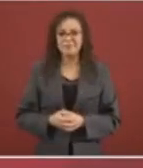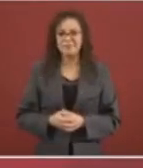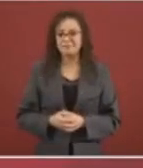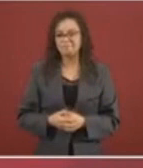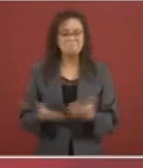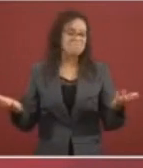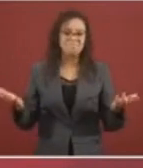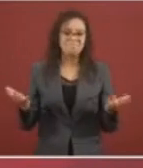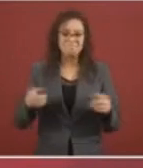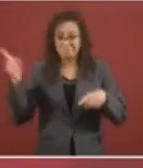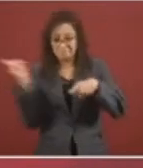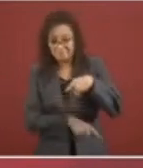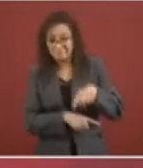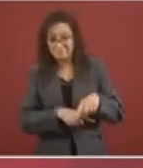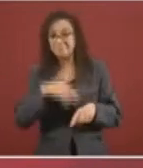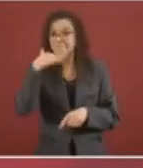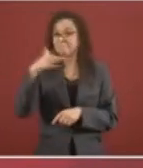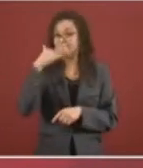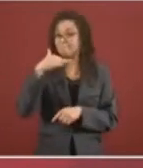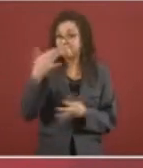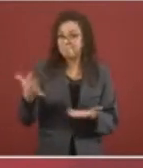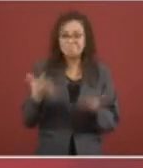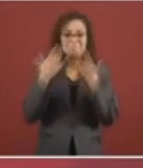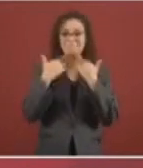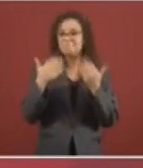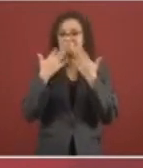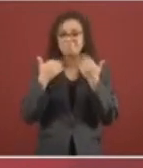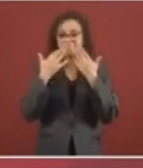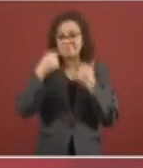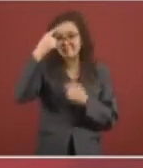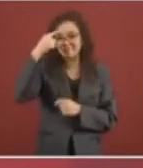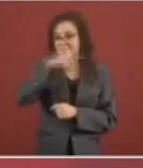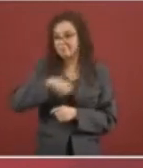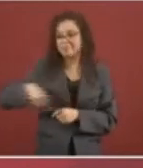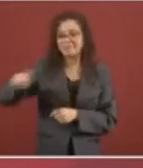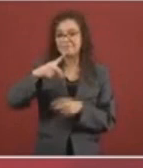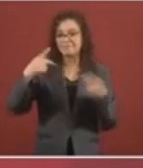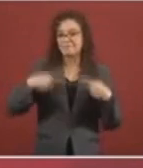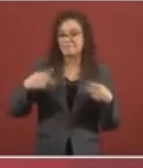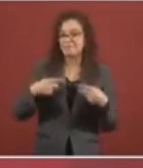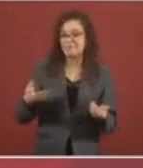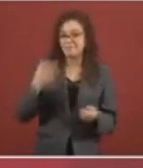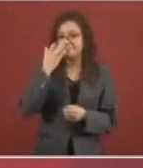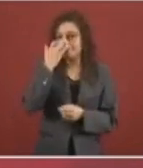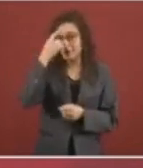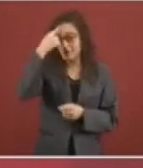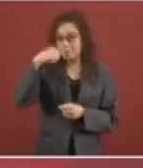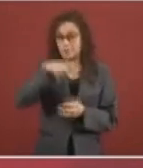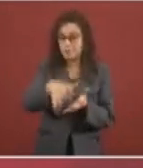a la corrupción. No existía para los tecnócratas la variable